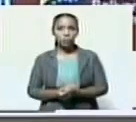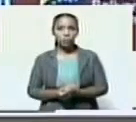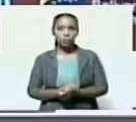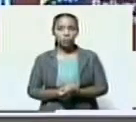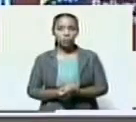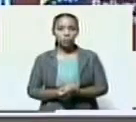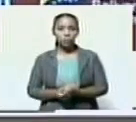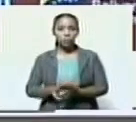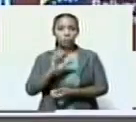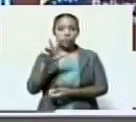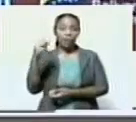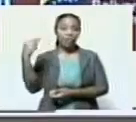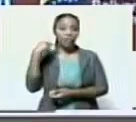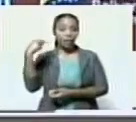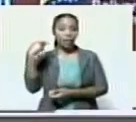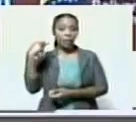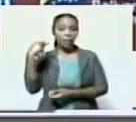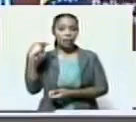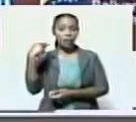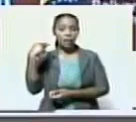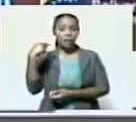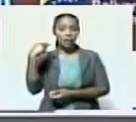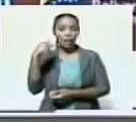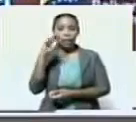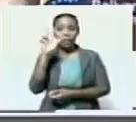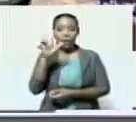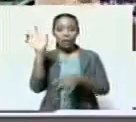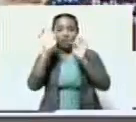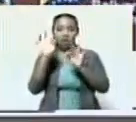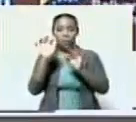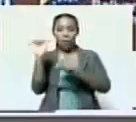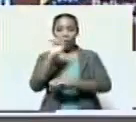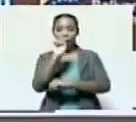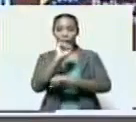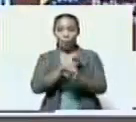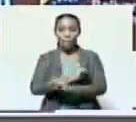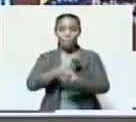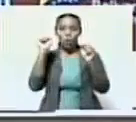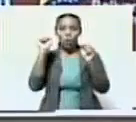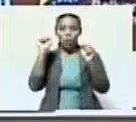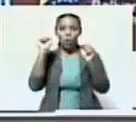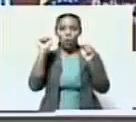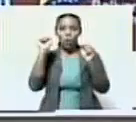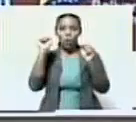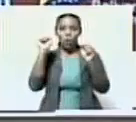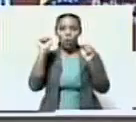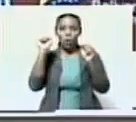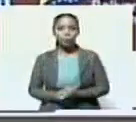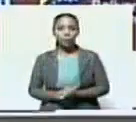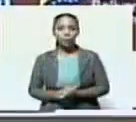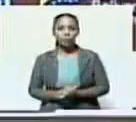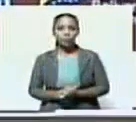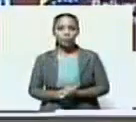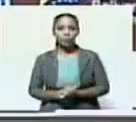3 víctimas fatales en 3 atentados de carro bombas en los últimos días.